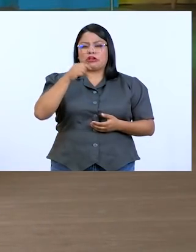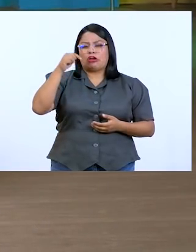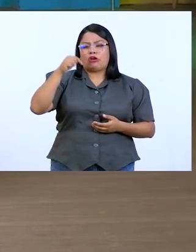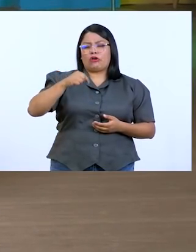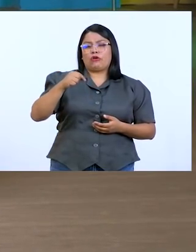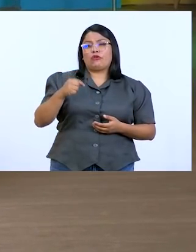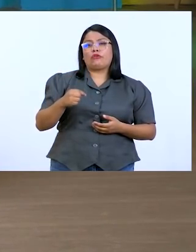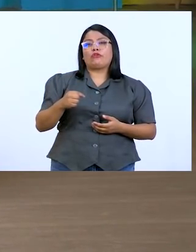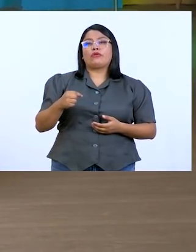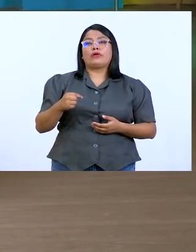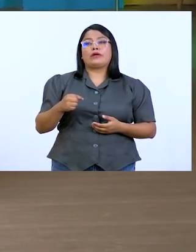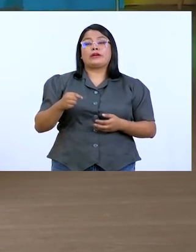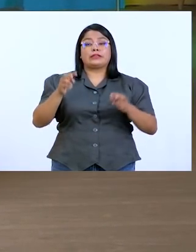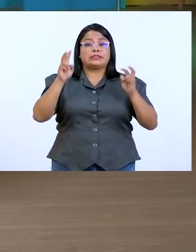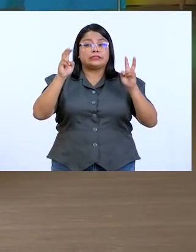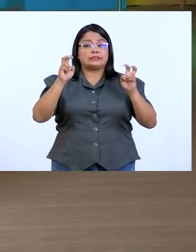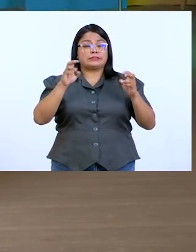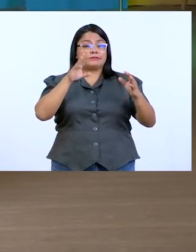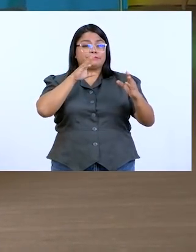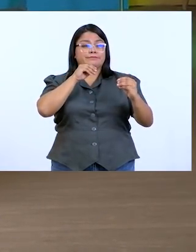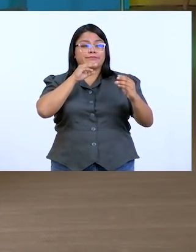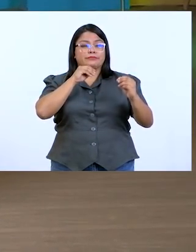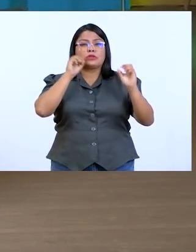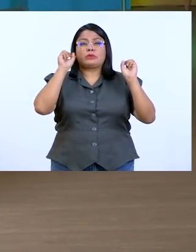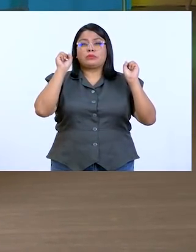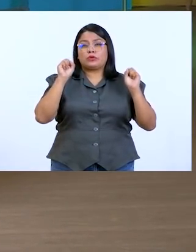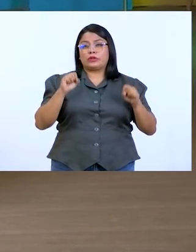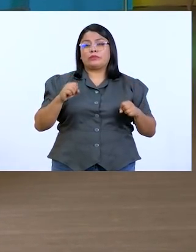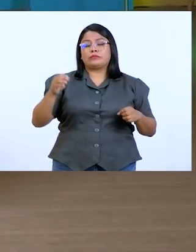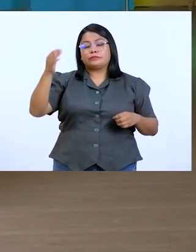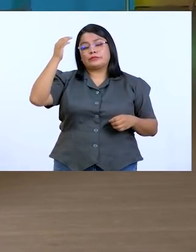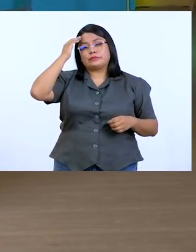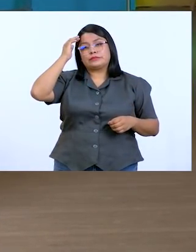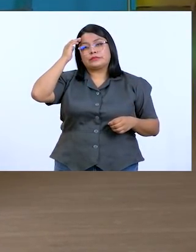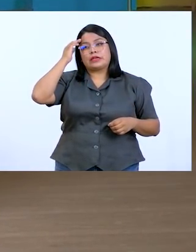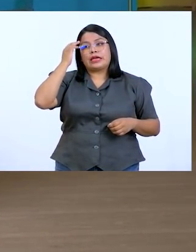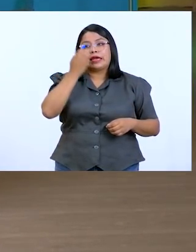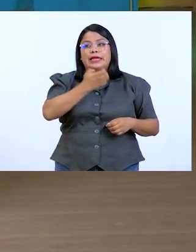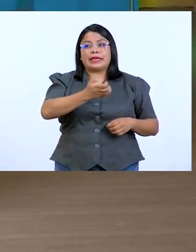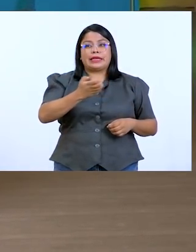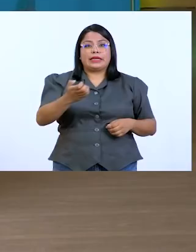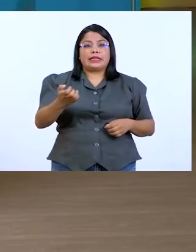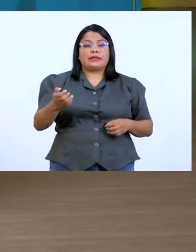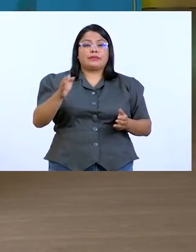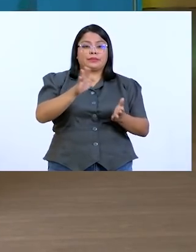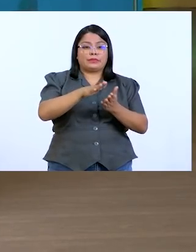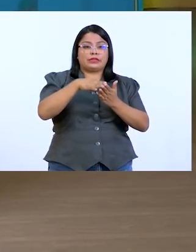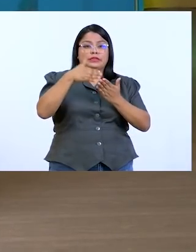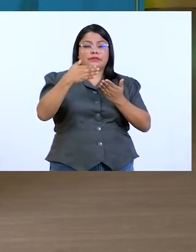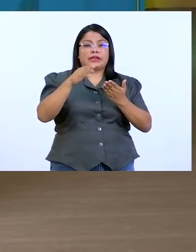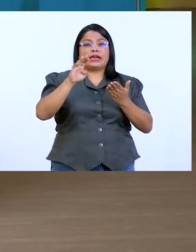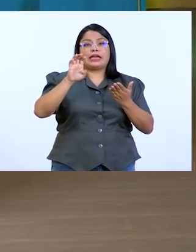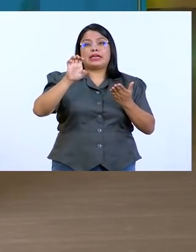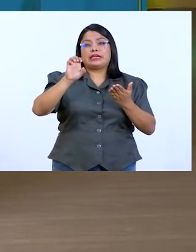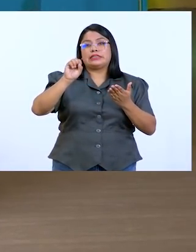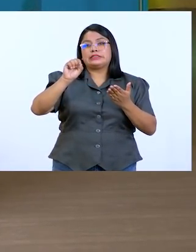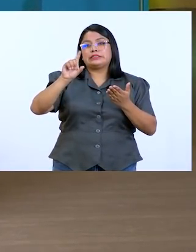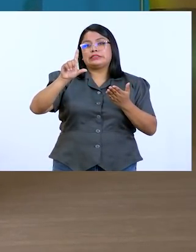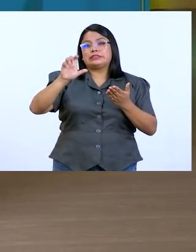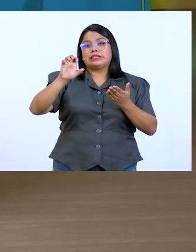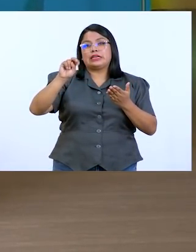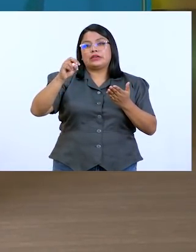qué te parece si a propósito de ese tema que hemos estado conversando, podemos conocer cuáles son los elementos de la planificación